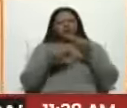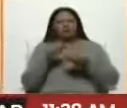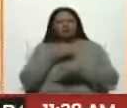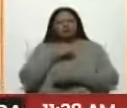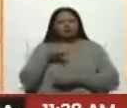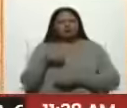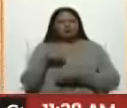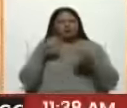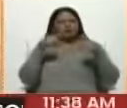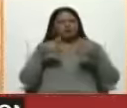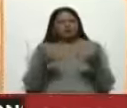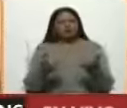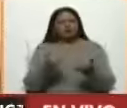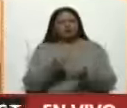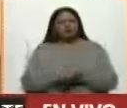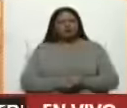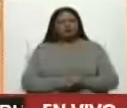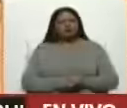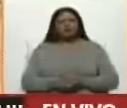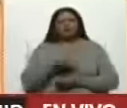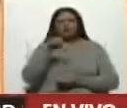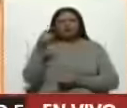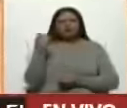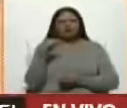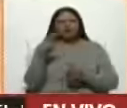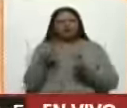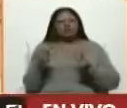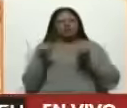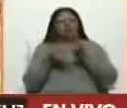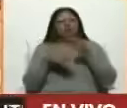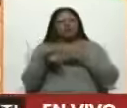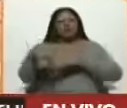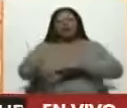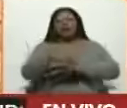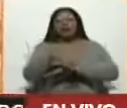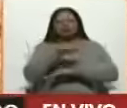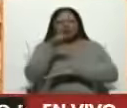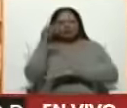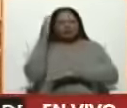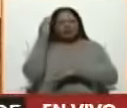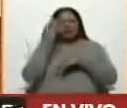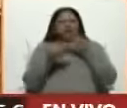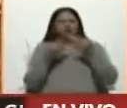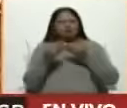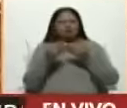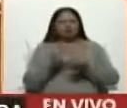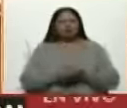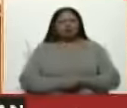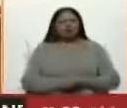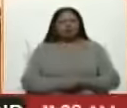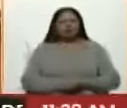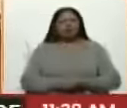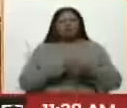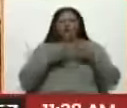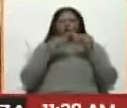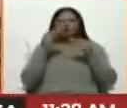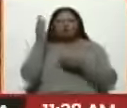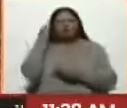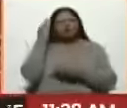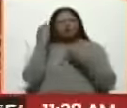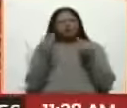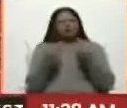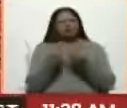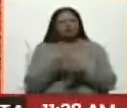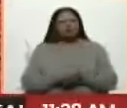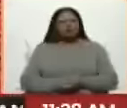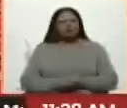Nosotros que, y ustedes que tienen la virtud de andar en la calle, saben que eso no es así. Todos sabemos que, es más, ellos